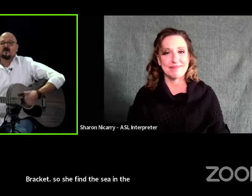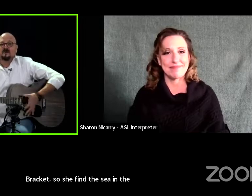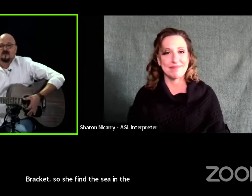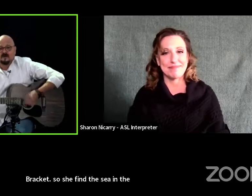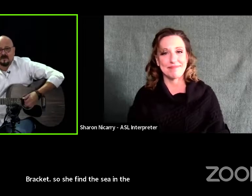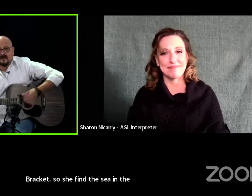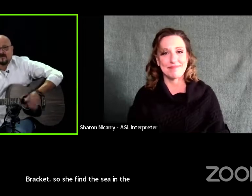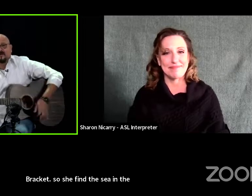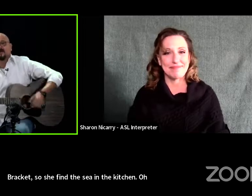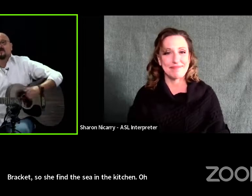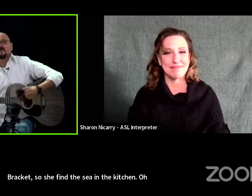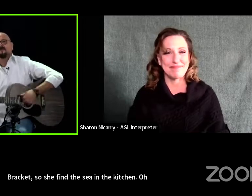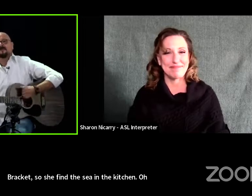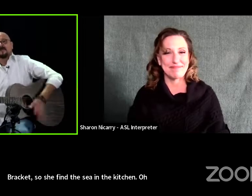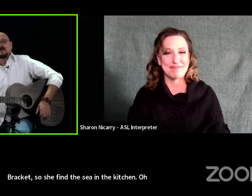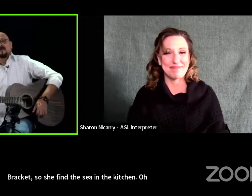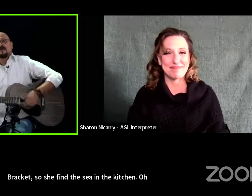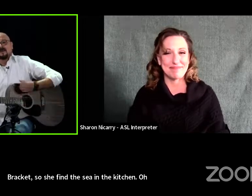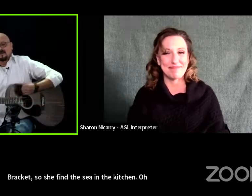soy,